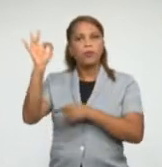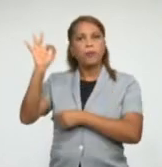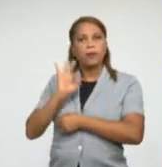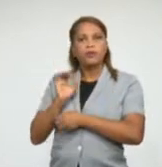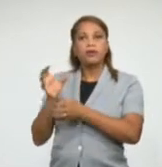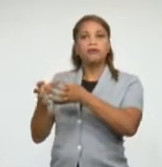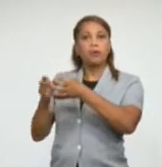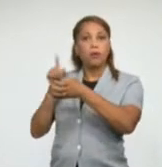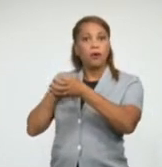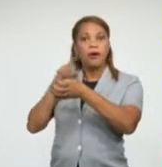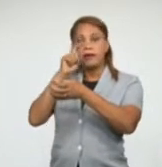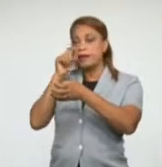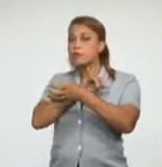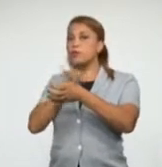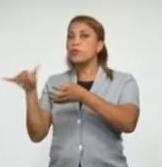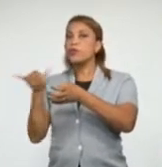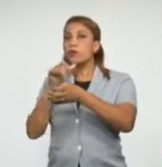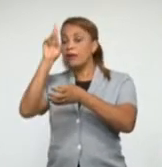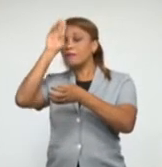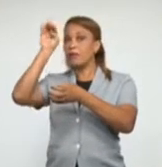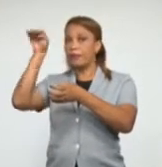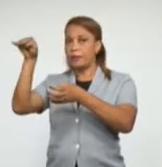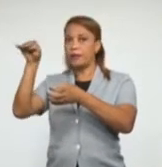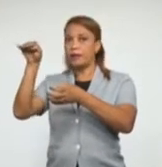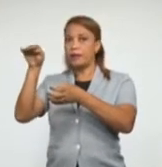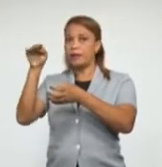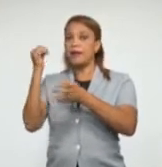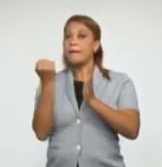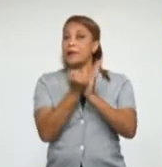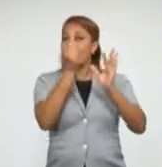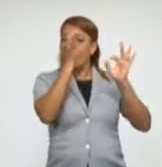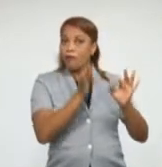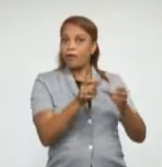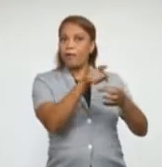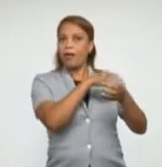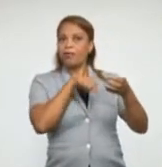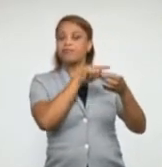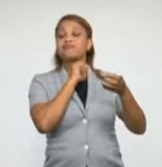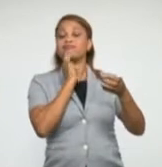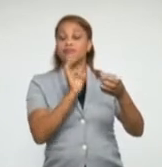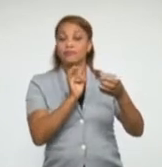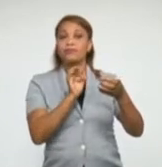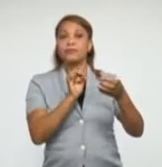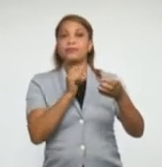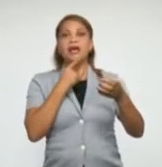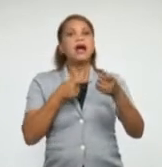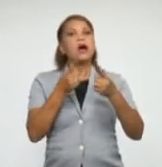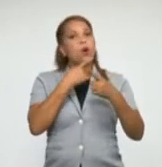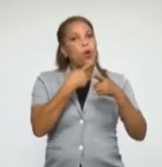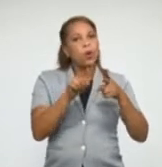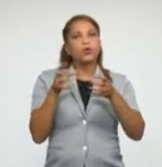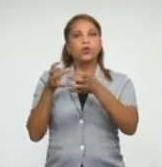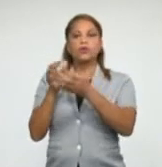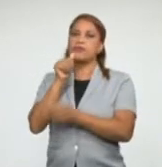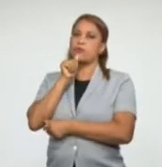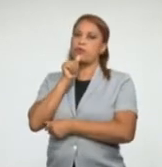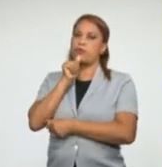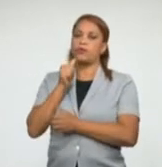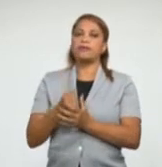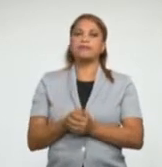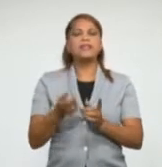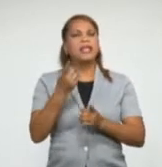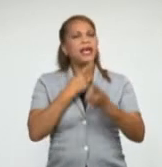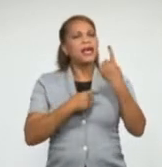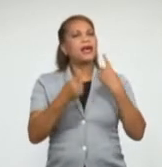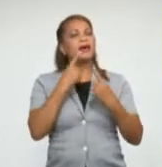de niños igualmente hospitalizados todavía en su condición de sospechosos. O sea, que esto es algo bien alarmante